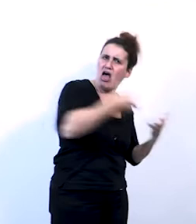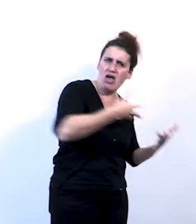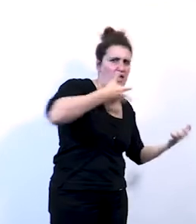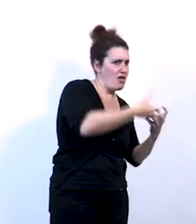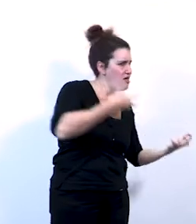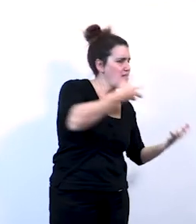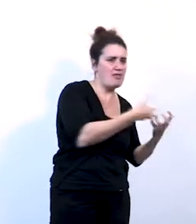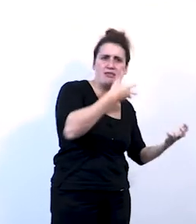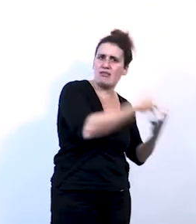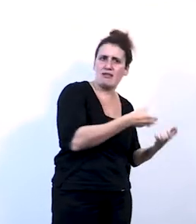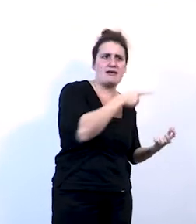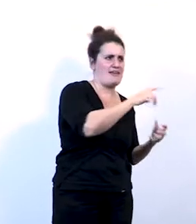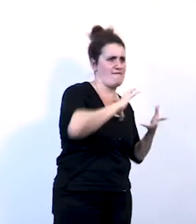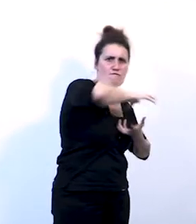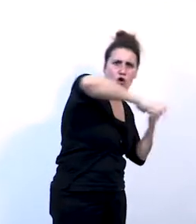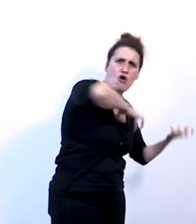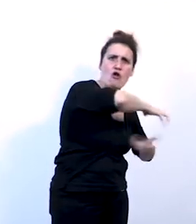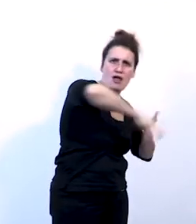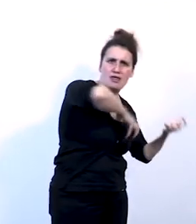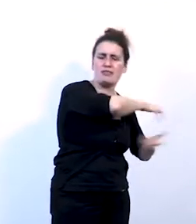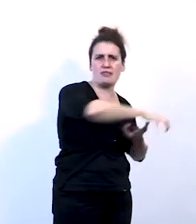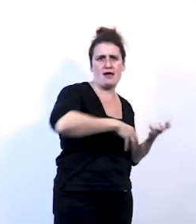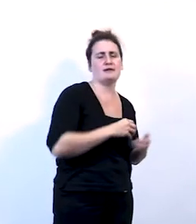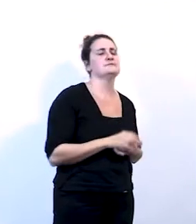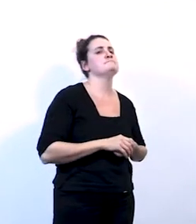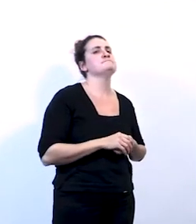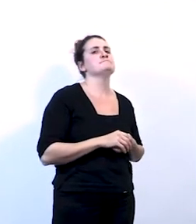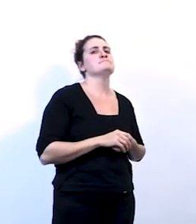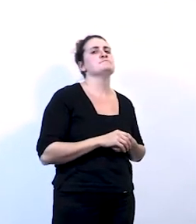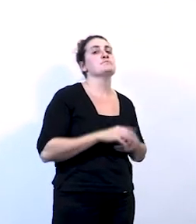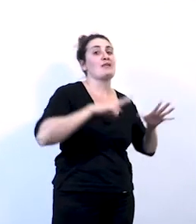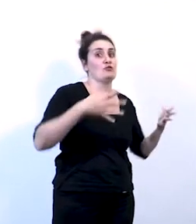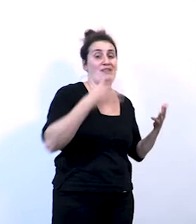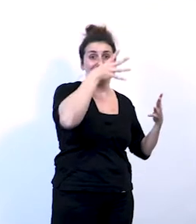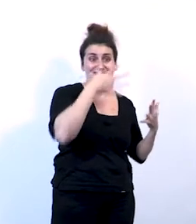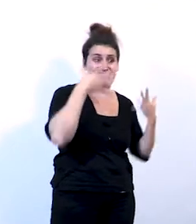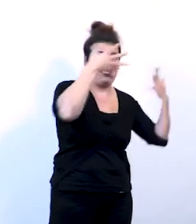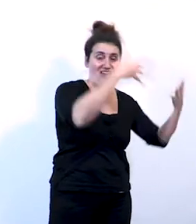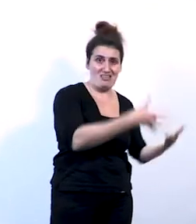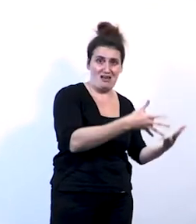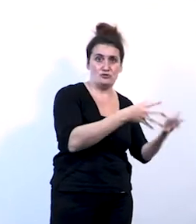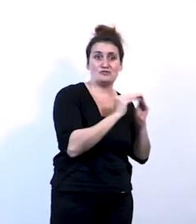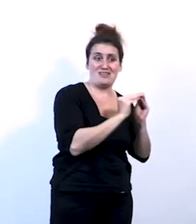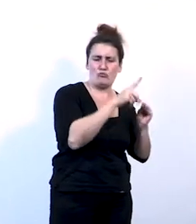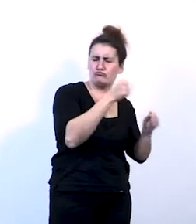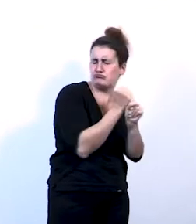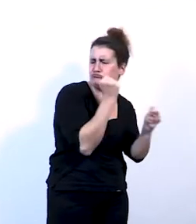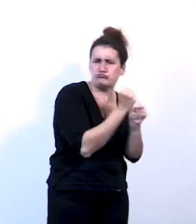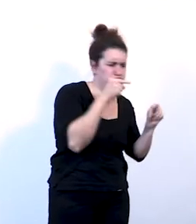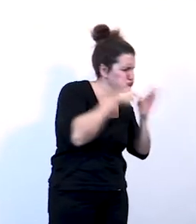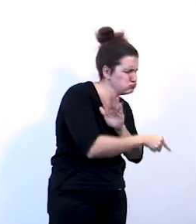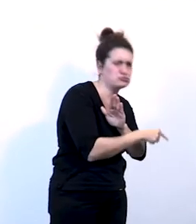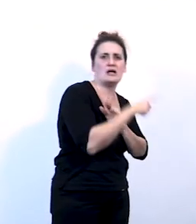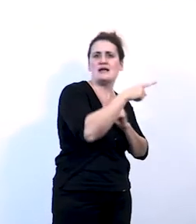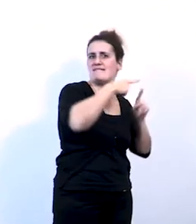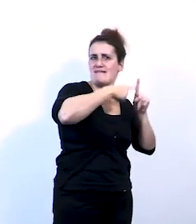y con la violencia que siempre ha llegado, y entonces son 10 años en los que se hizo mucho trabajo a muchos